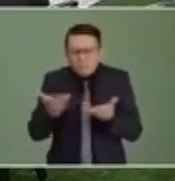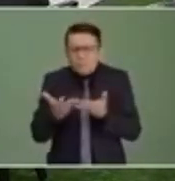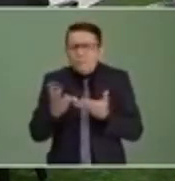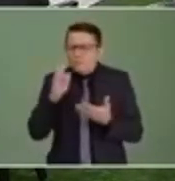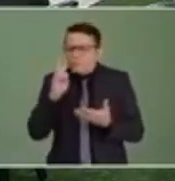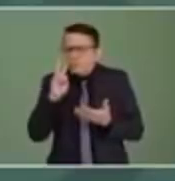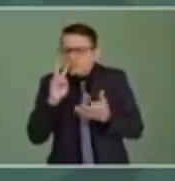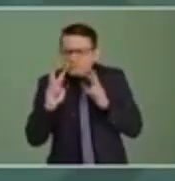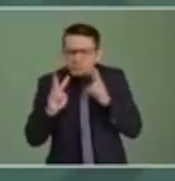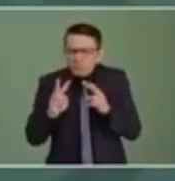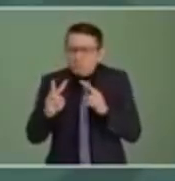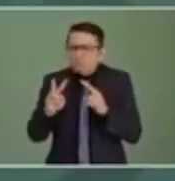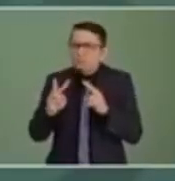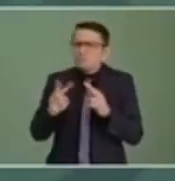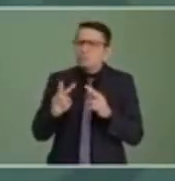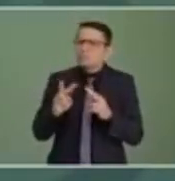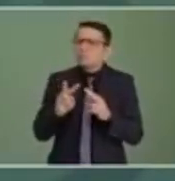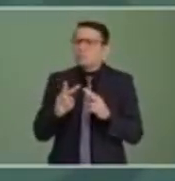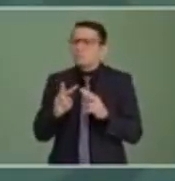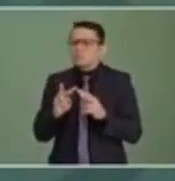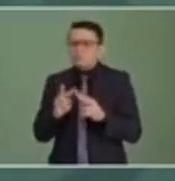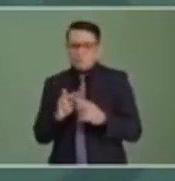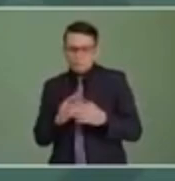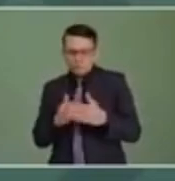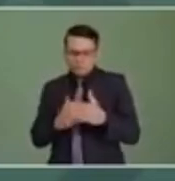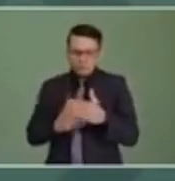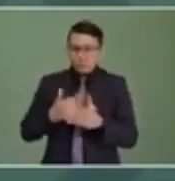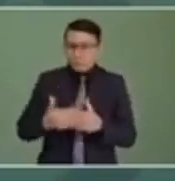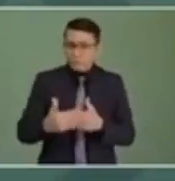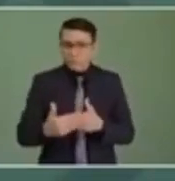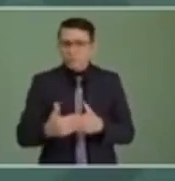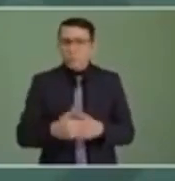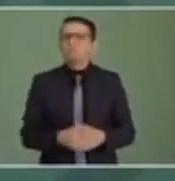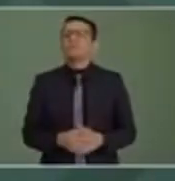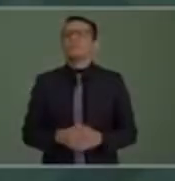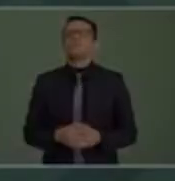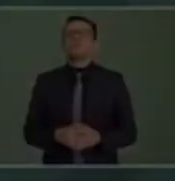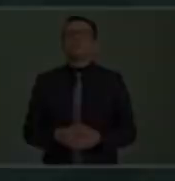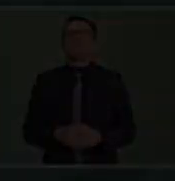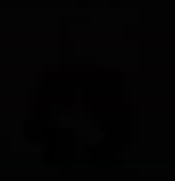permanecen intocables. Con información de Verónica Torres Lizama, Notimex.